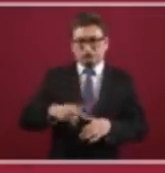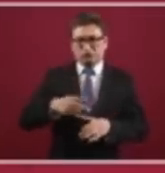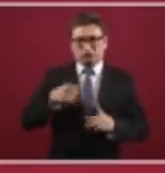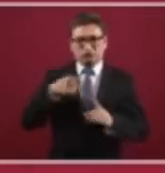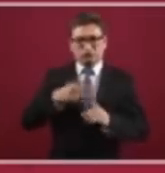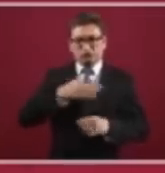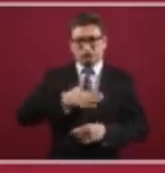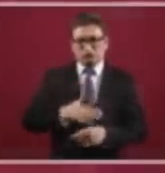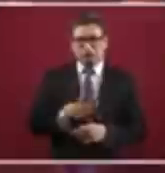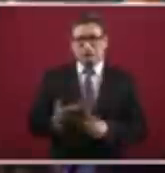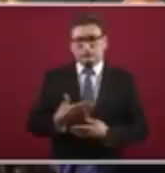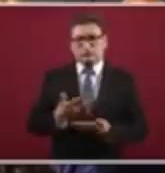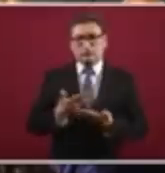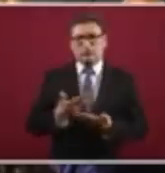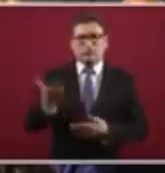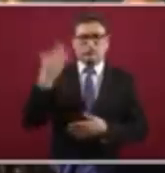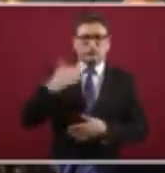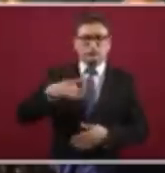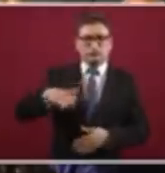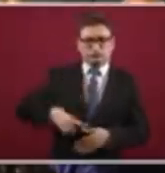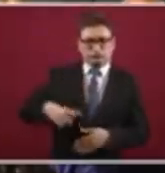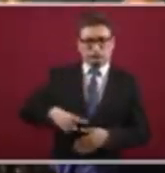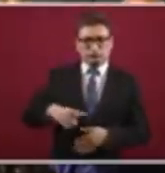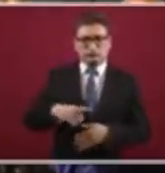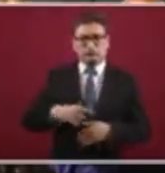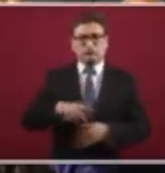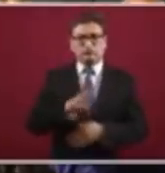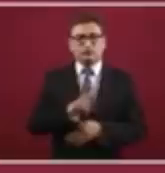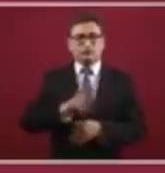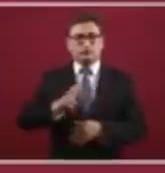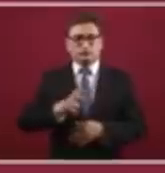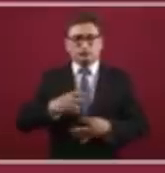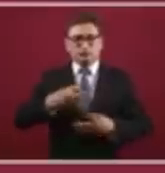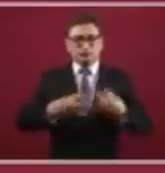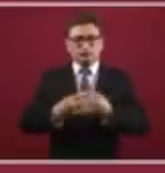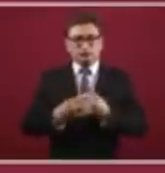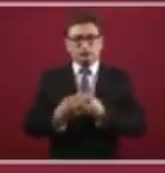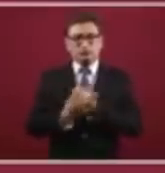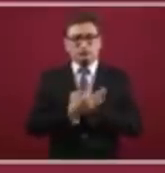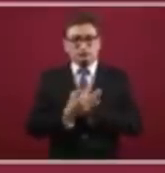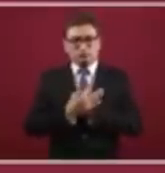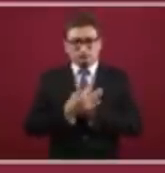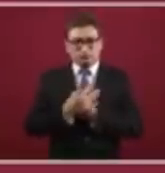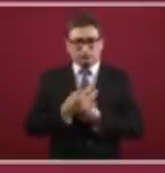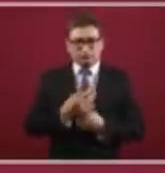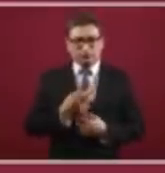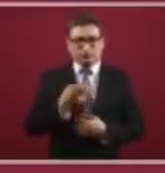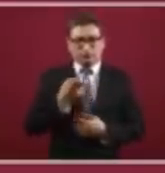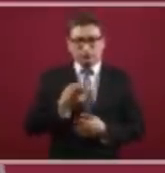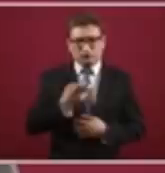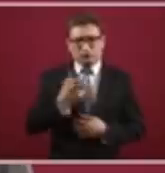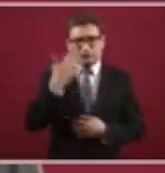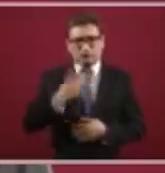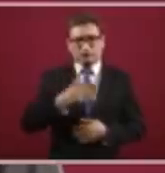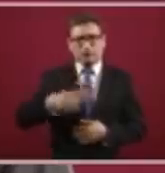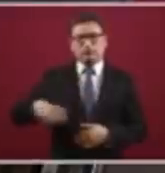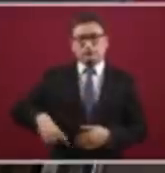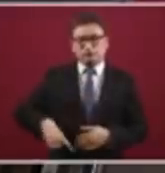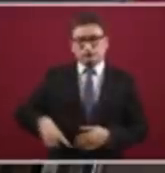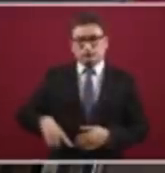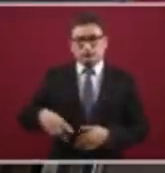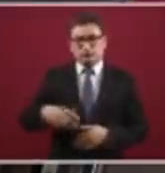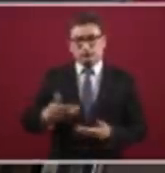el gobierno federal anterior interpuso más de 200 amparos de los cuales debe informar que por instrucciones del presidente de la